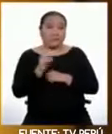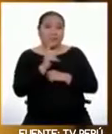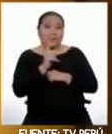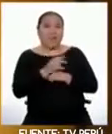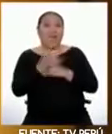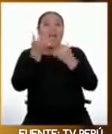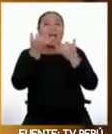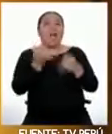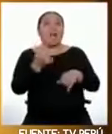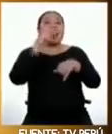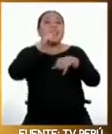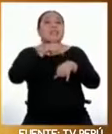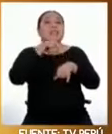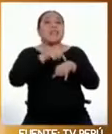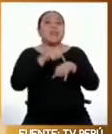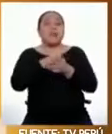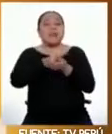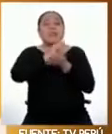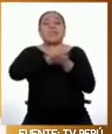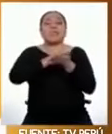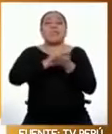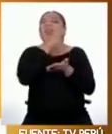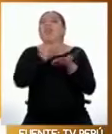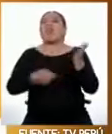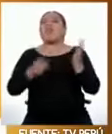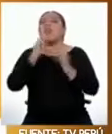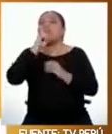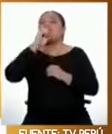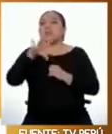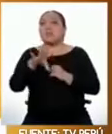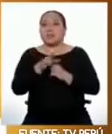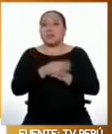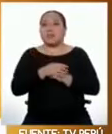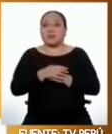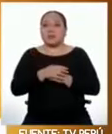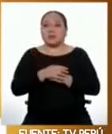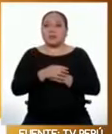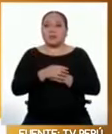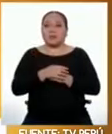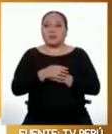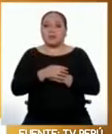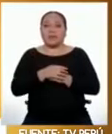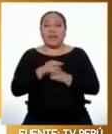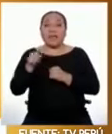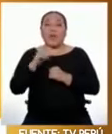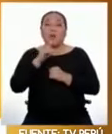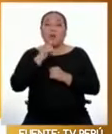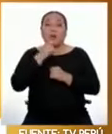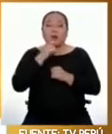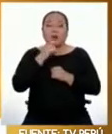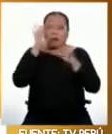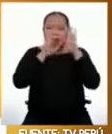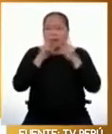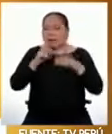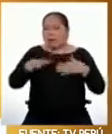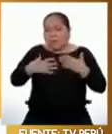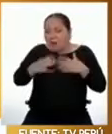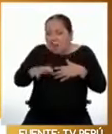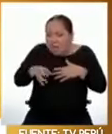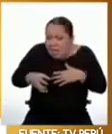Todavía, ahora es momento de escribir sus diálogos. Señora, preocupada, no puedo